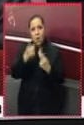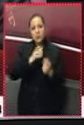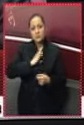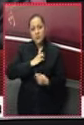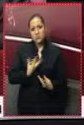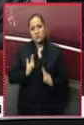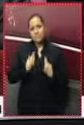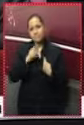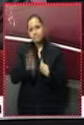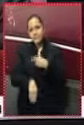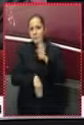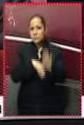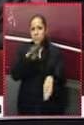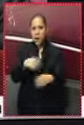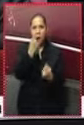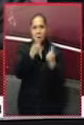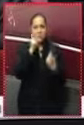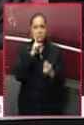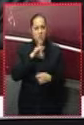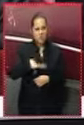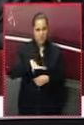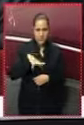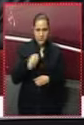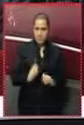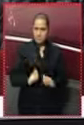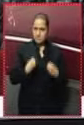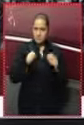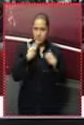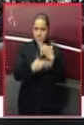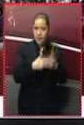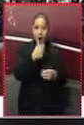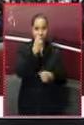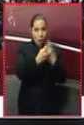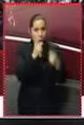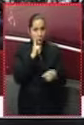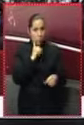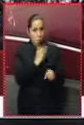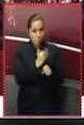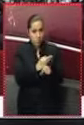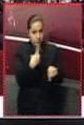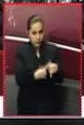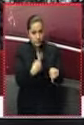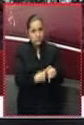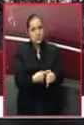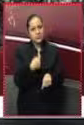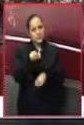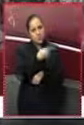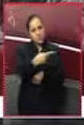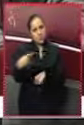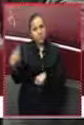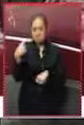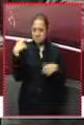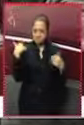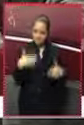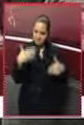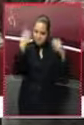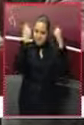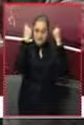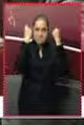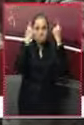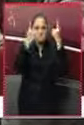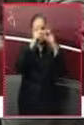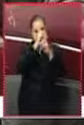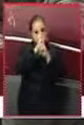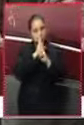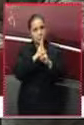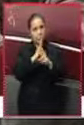las que en este momento libran esa lucha. Nuestro reconocimiento. Recordemos, la